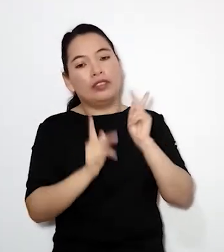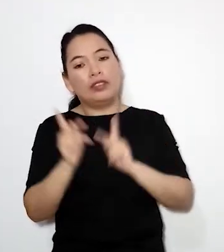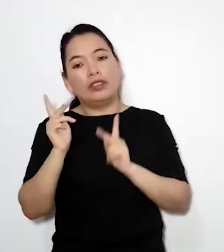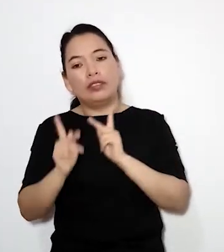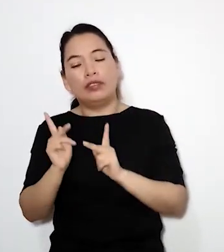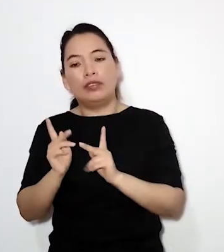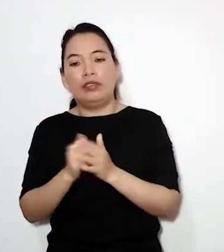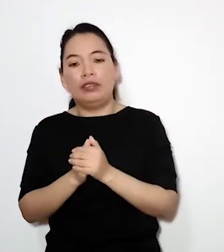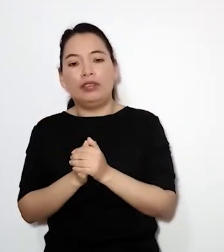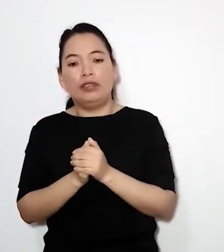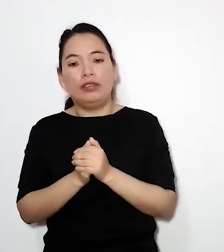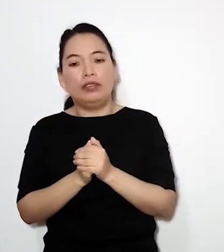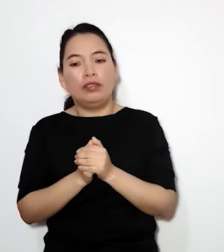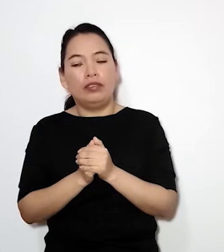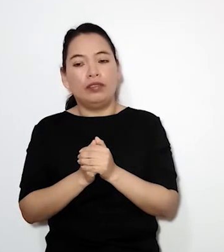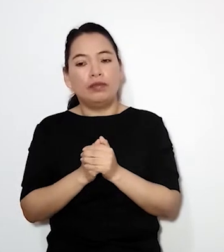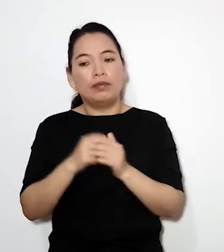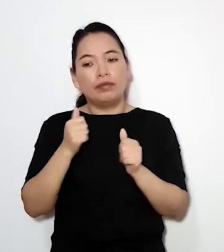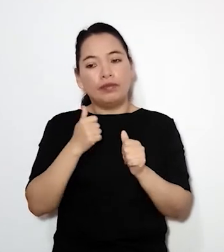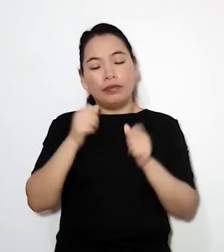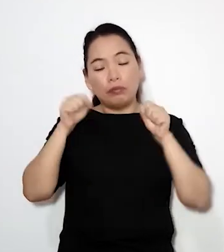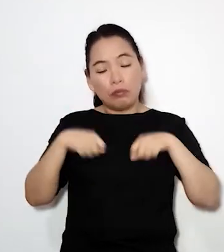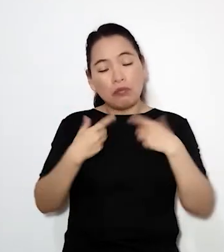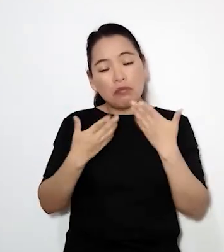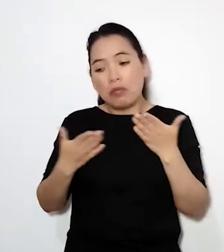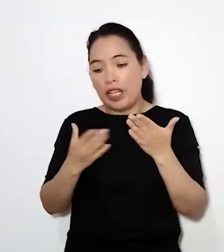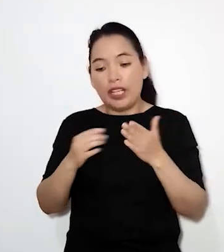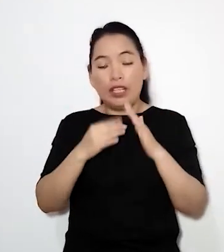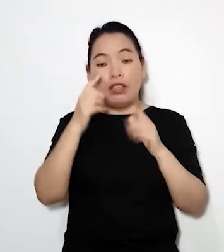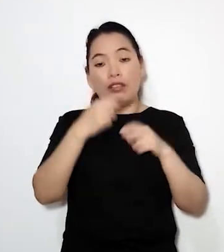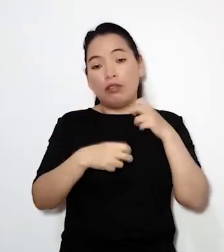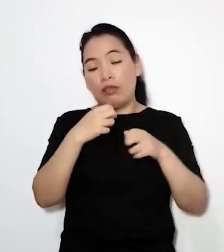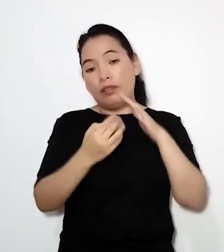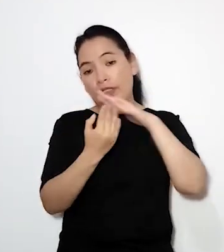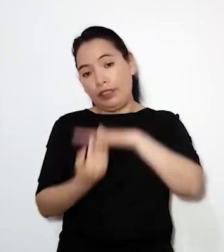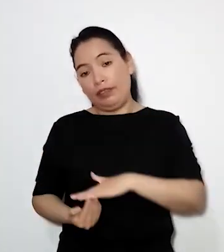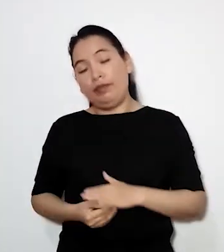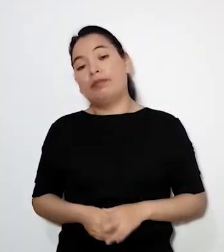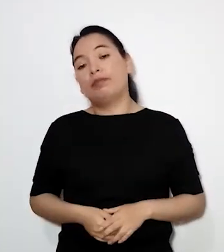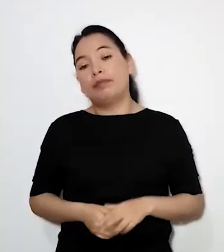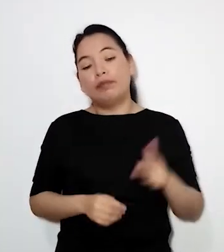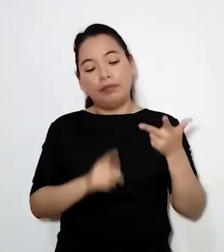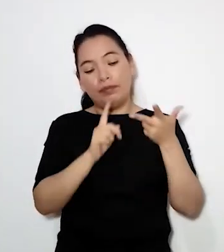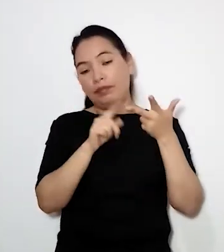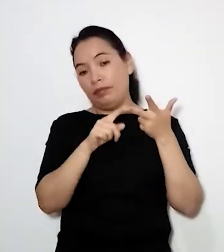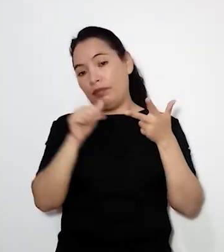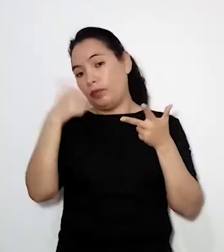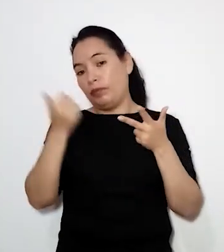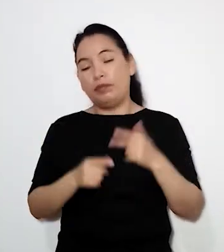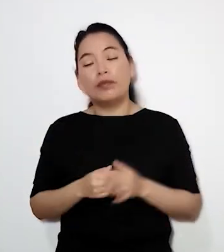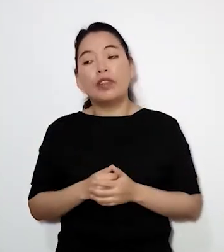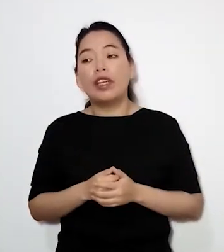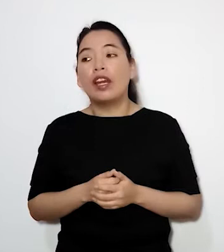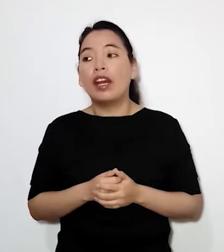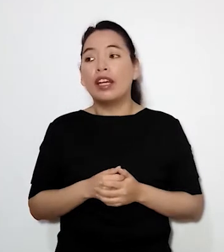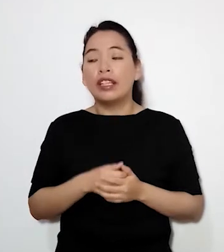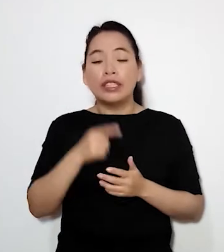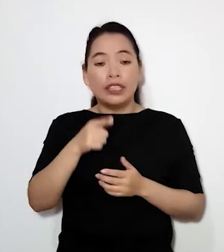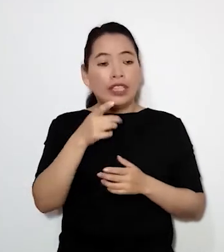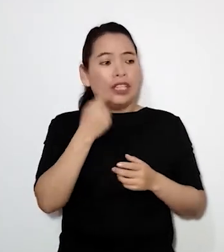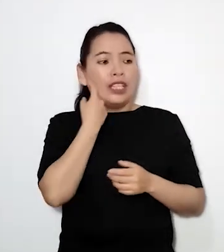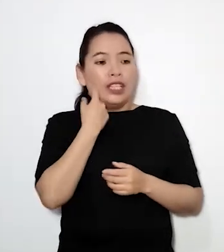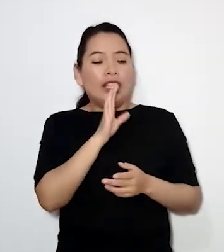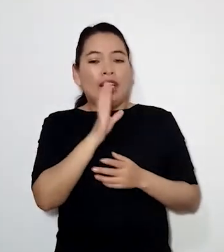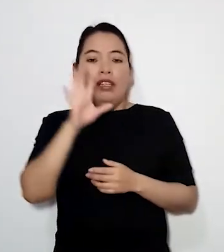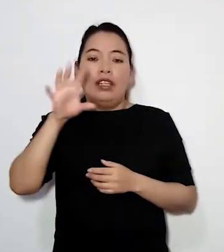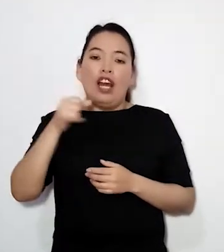dando. Otro desafío significativo es que bueno, que lo mencionaba recién José, es asegurar una